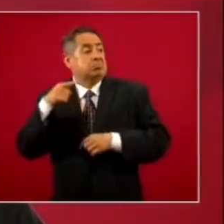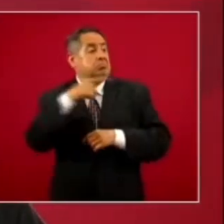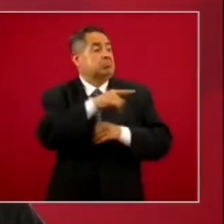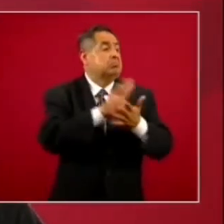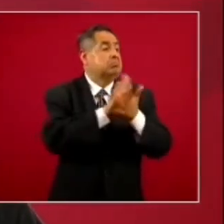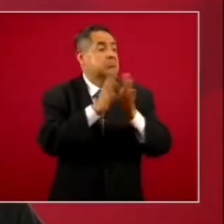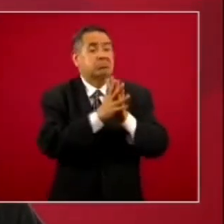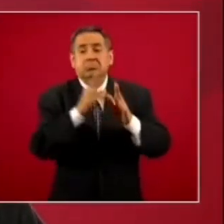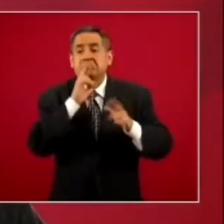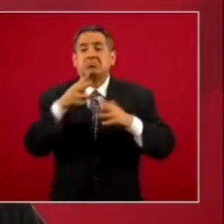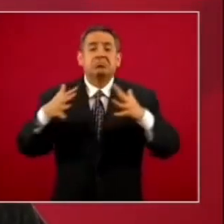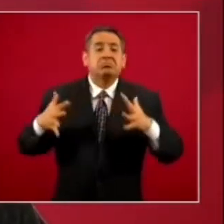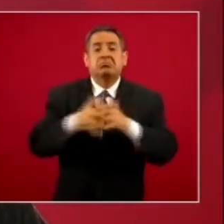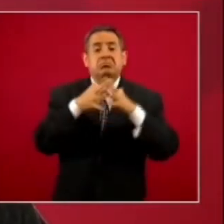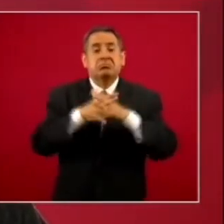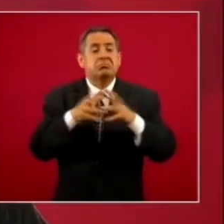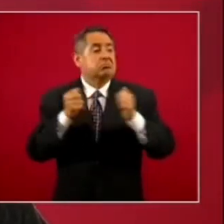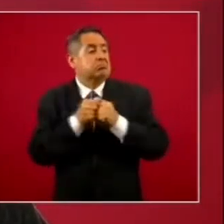en México,